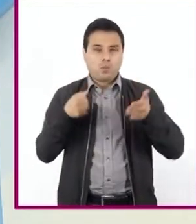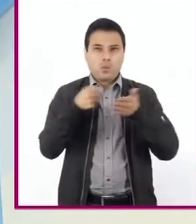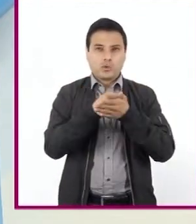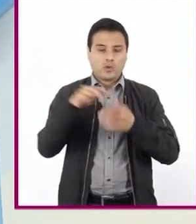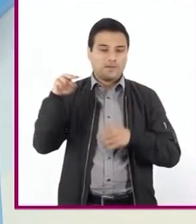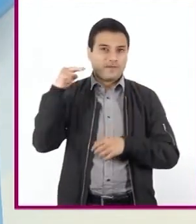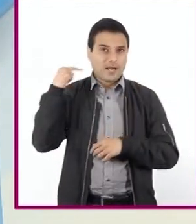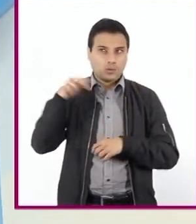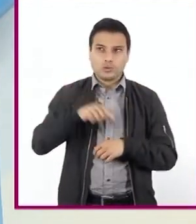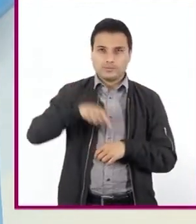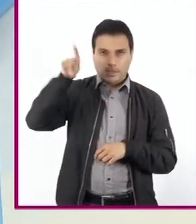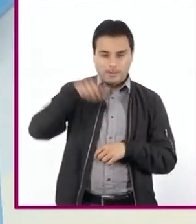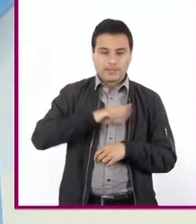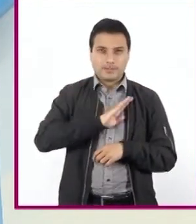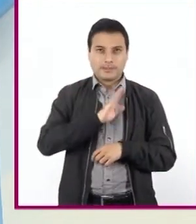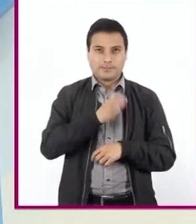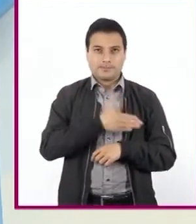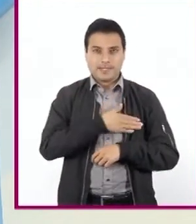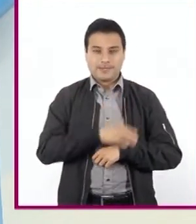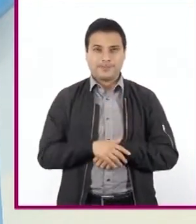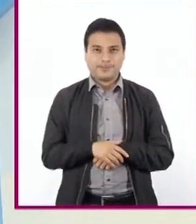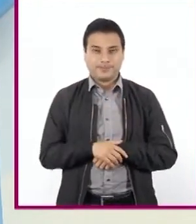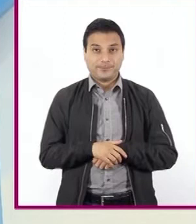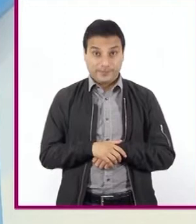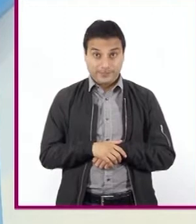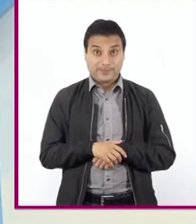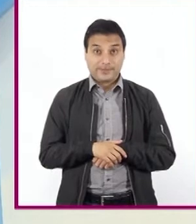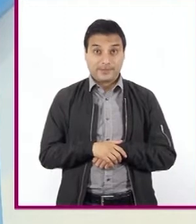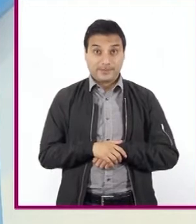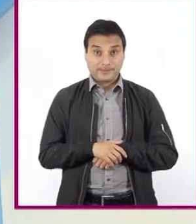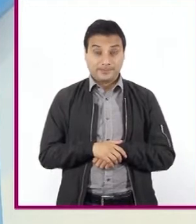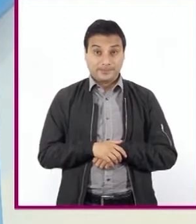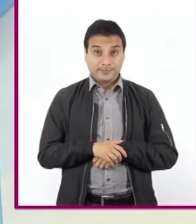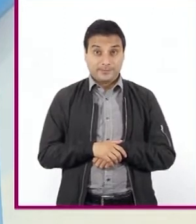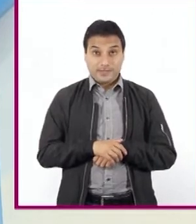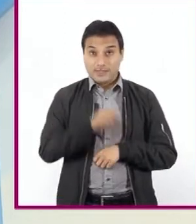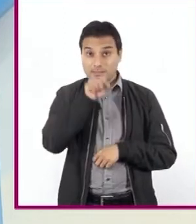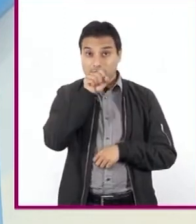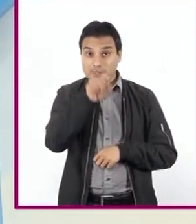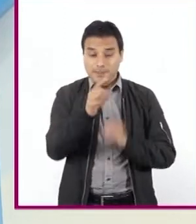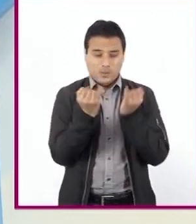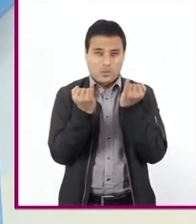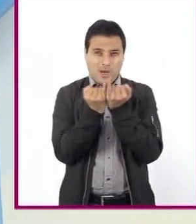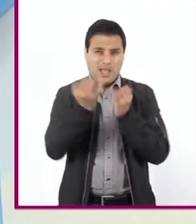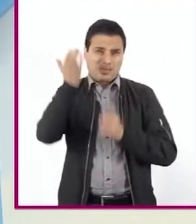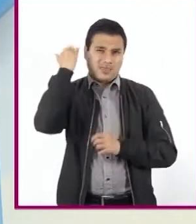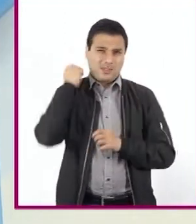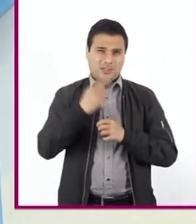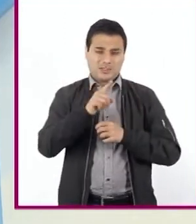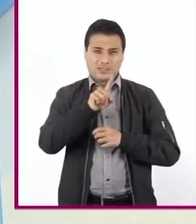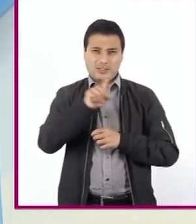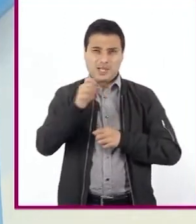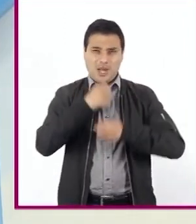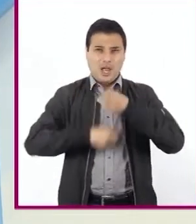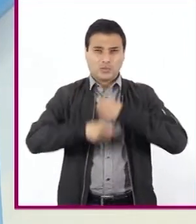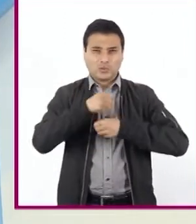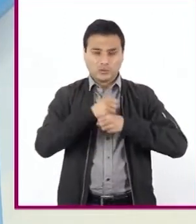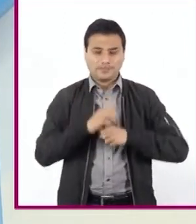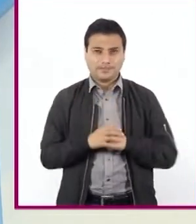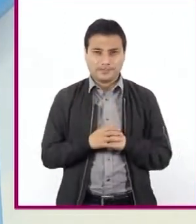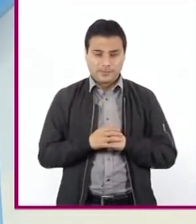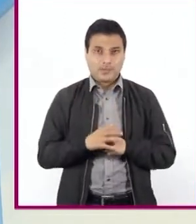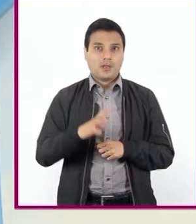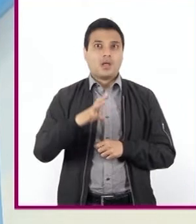el comercio de exportación de México con el Perú, que durante el siglo anterior produjo tan